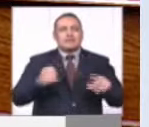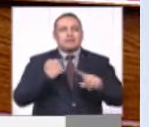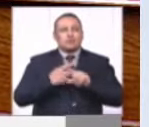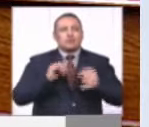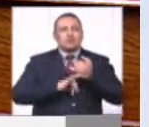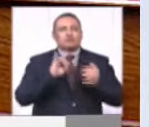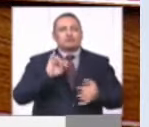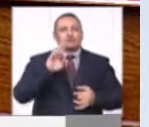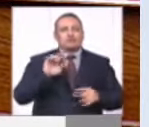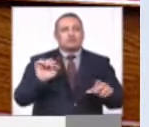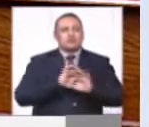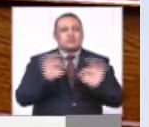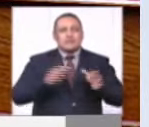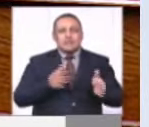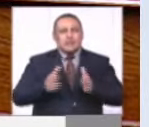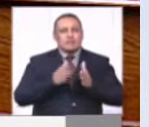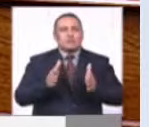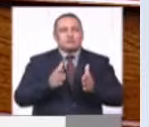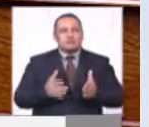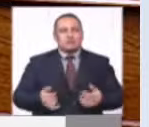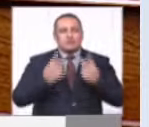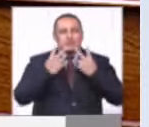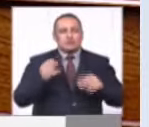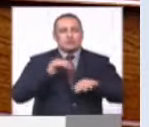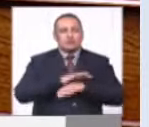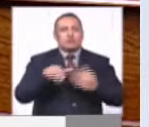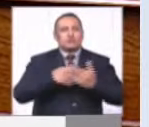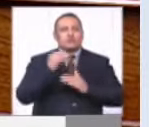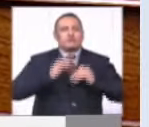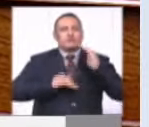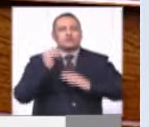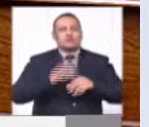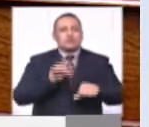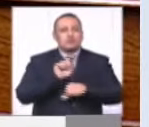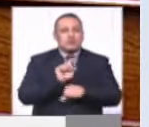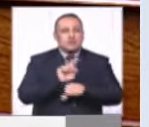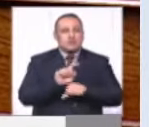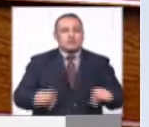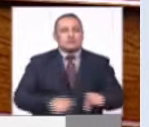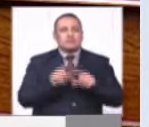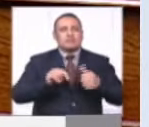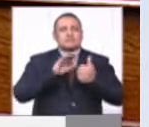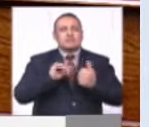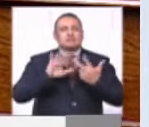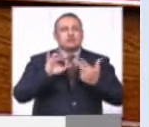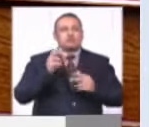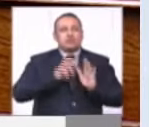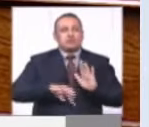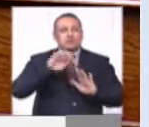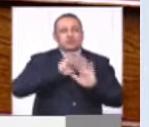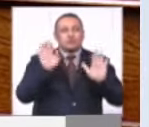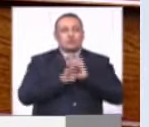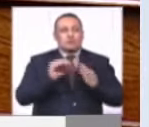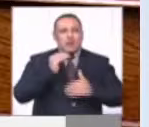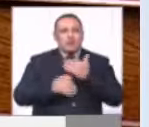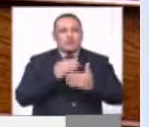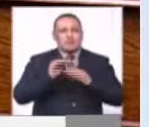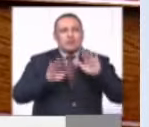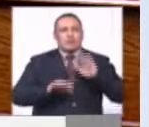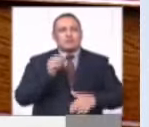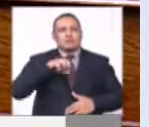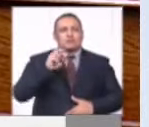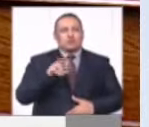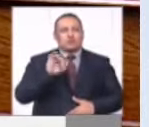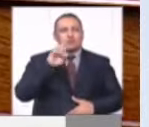sur, ninguna carretera. Sobre infraestructura educativa, 68 proyectos, empujamos a veces a